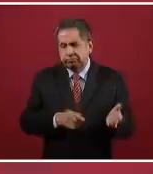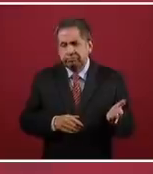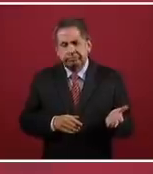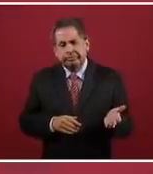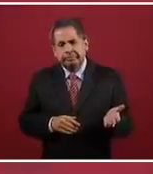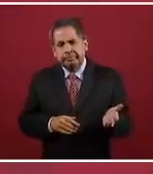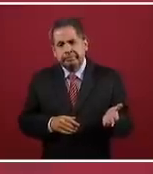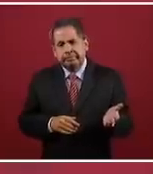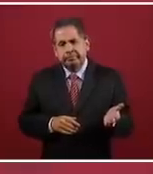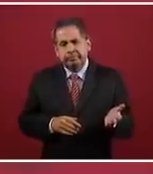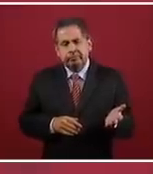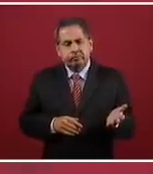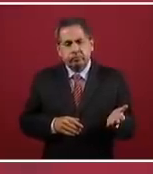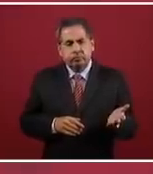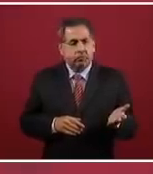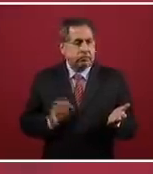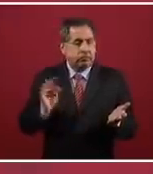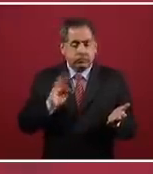si hay